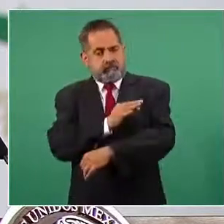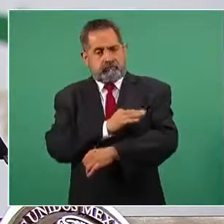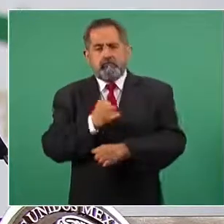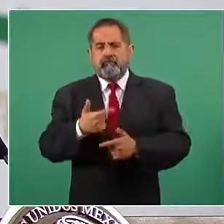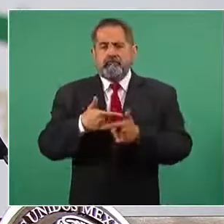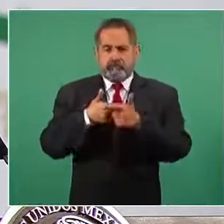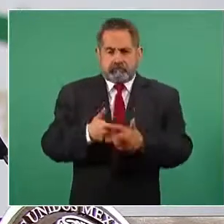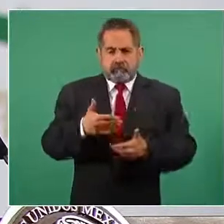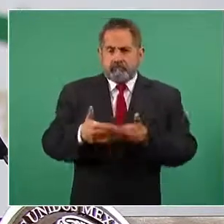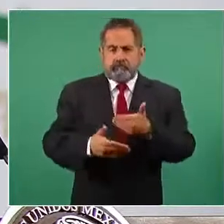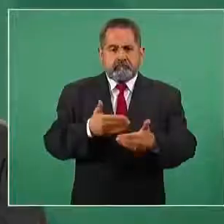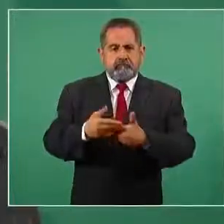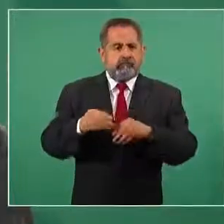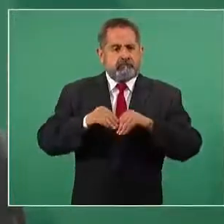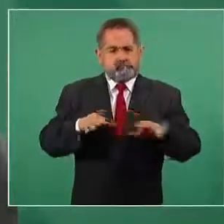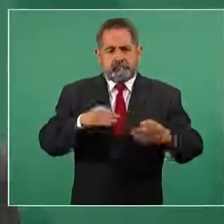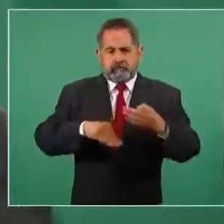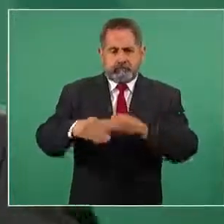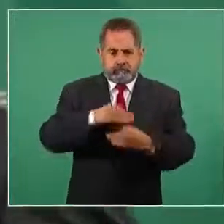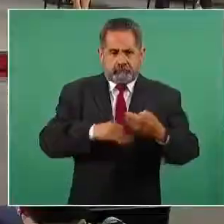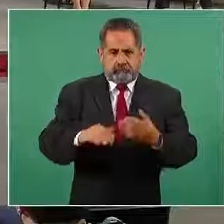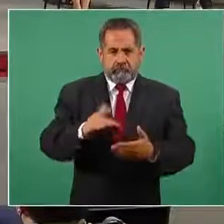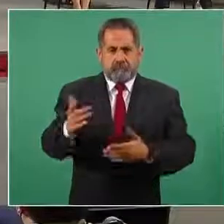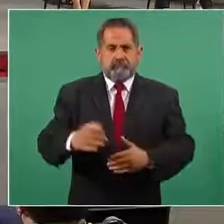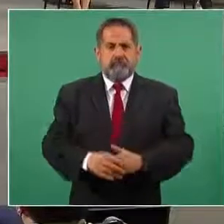este programa de aplicación universal.